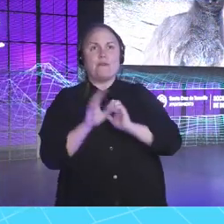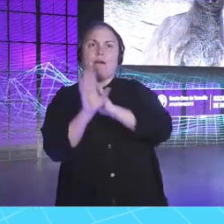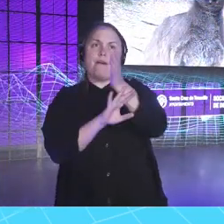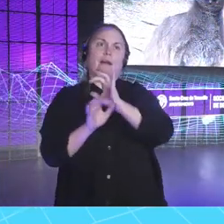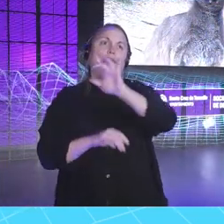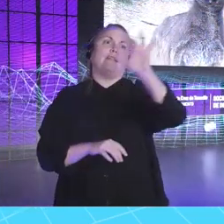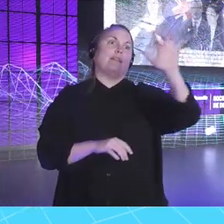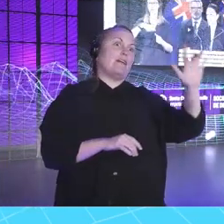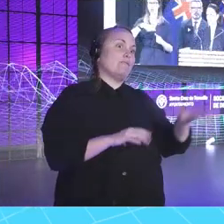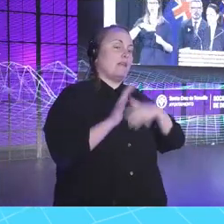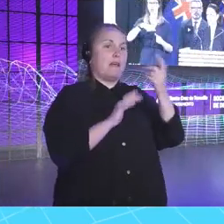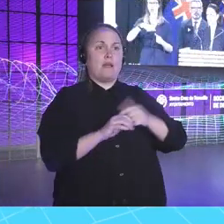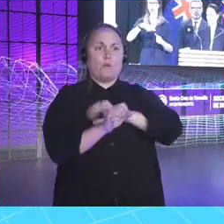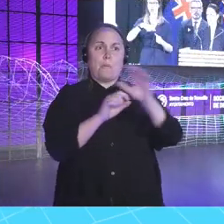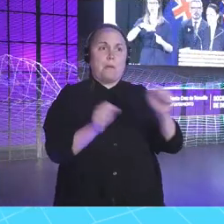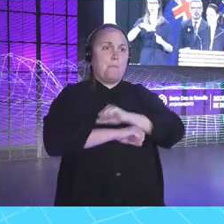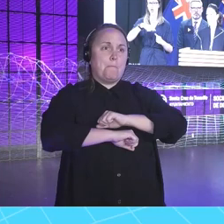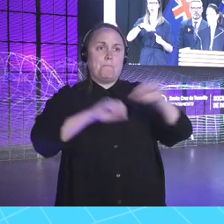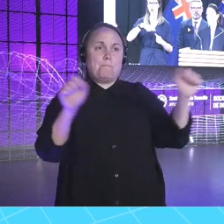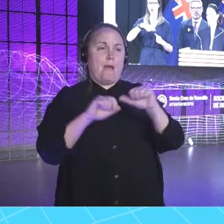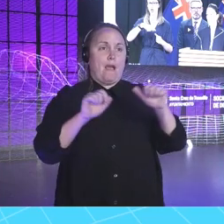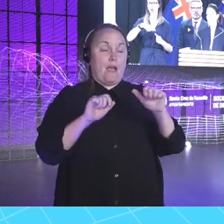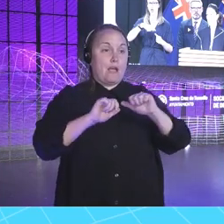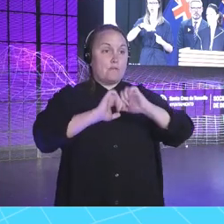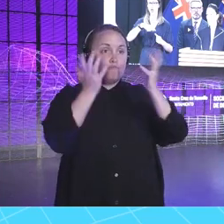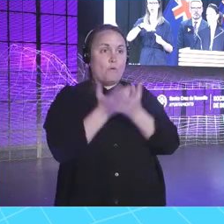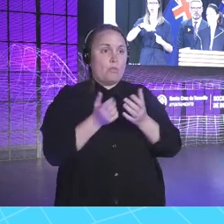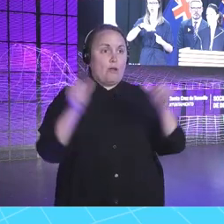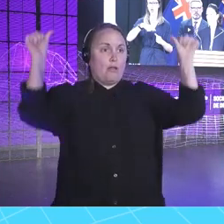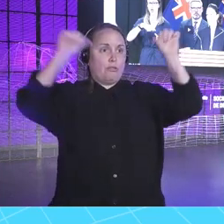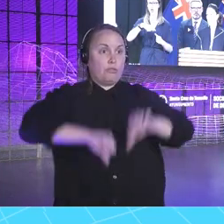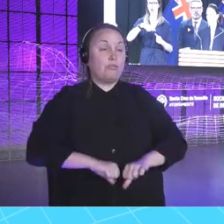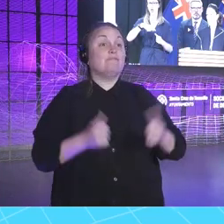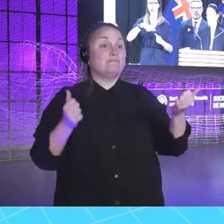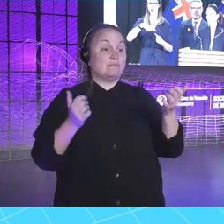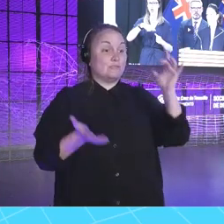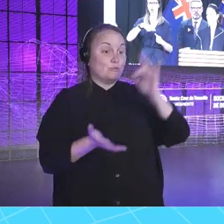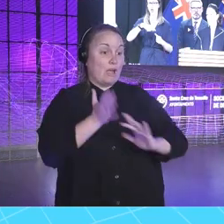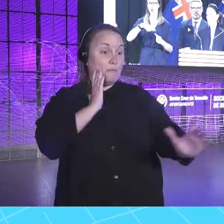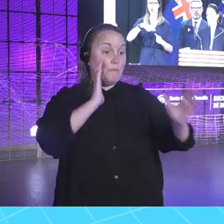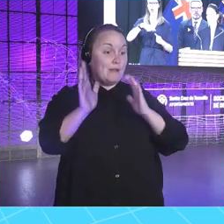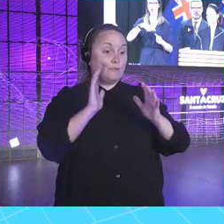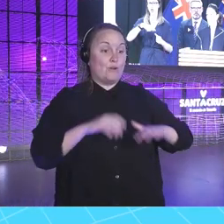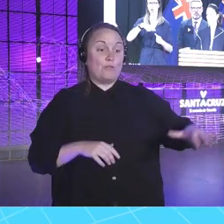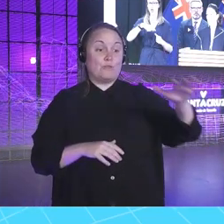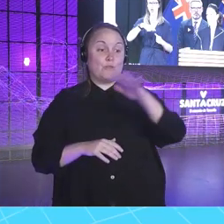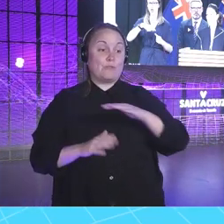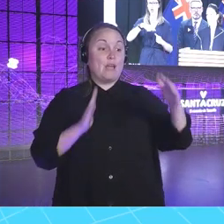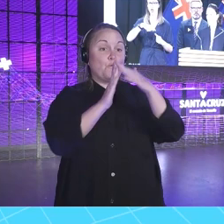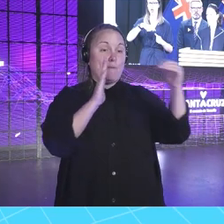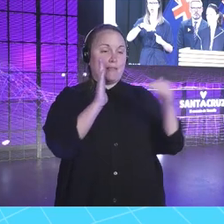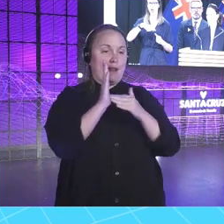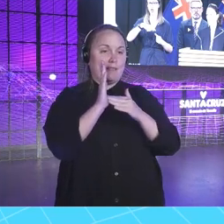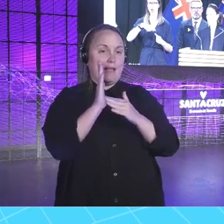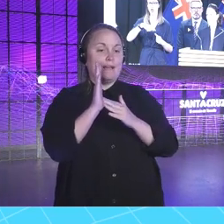y el mundo se fue a la en ese momento muy concreto estábamos en Nueva Zelanda que es bonito porque es exactamente las antípodas de Barcelona